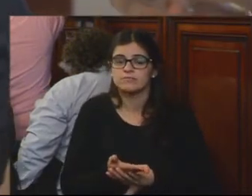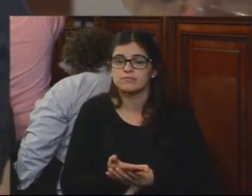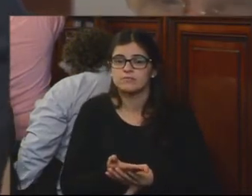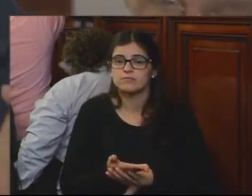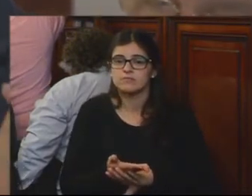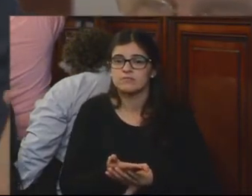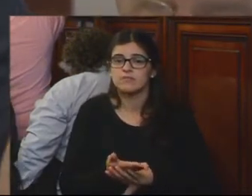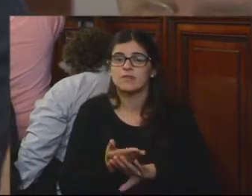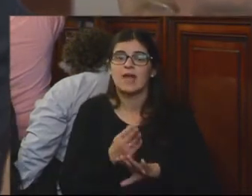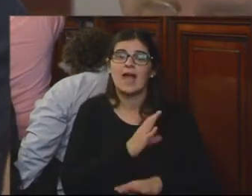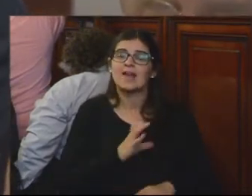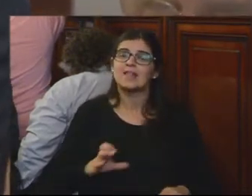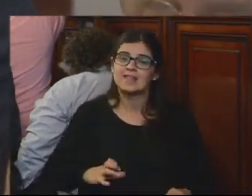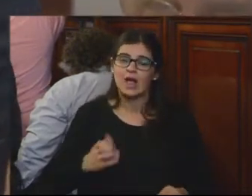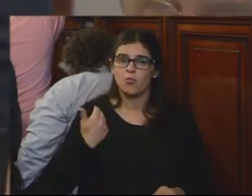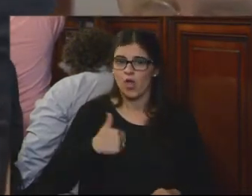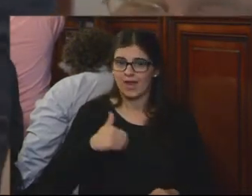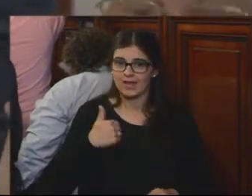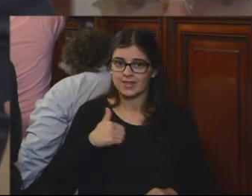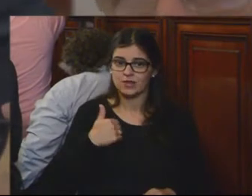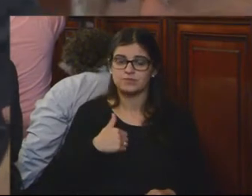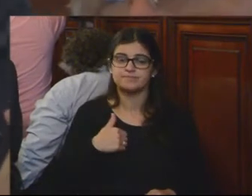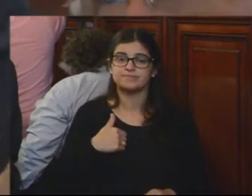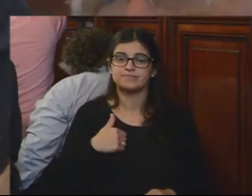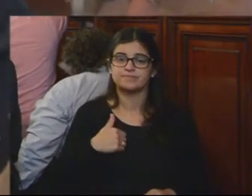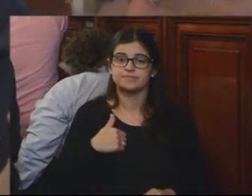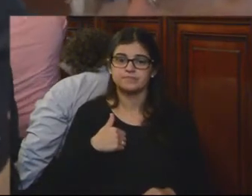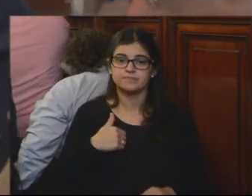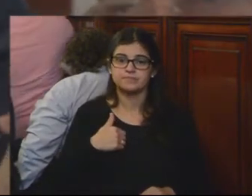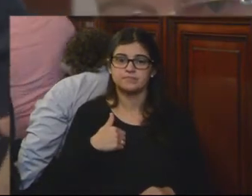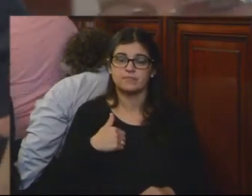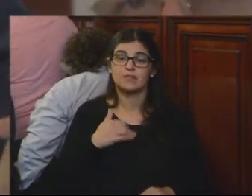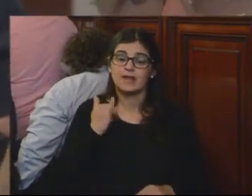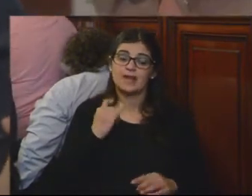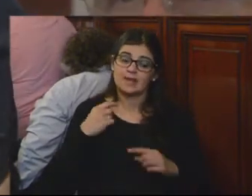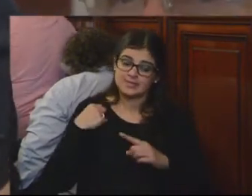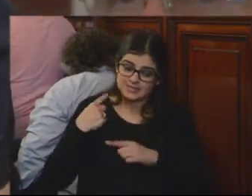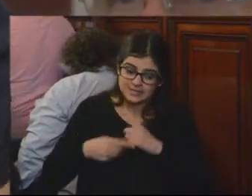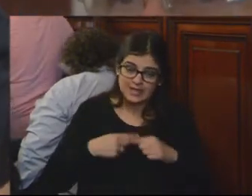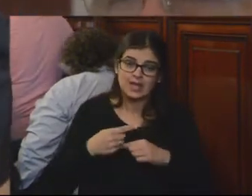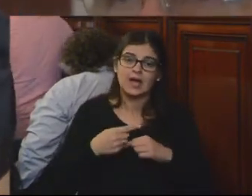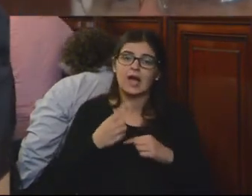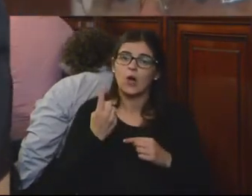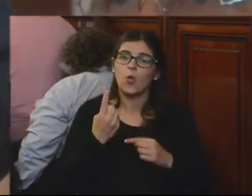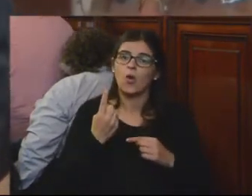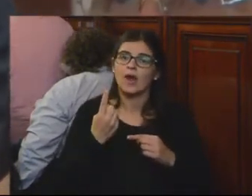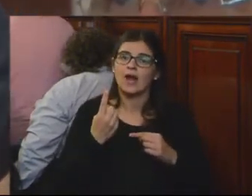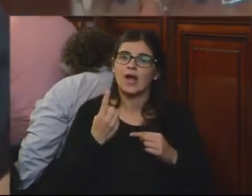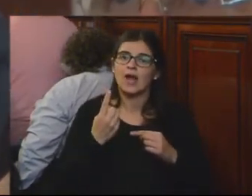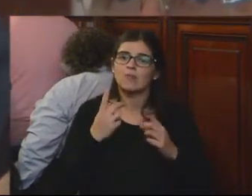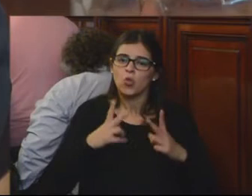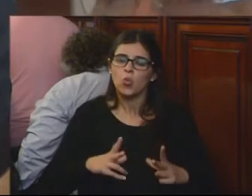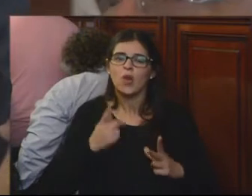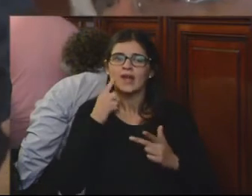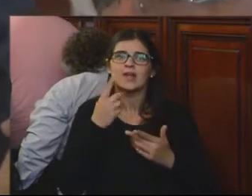al estado argentino que de hecho siga en una posición que fue simbolizada